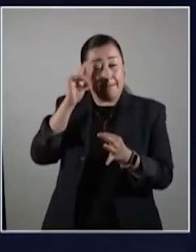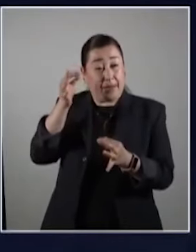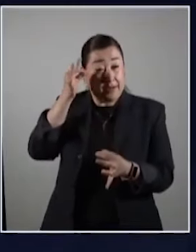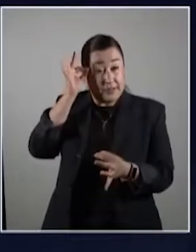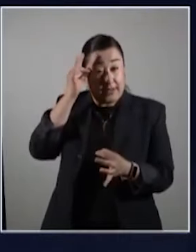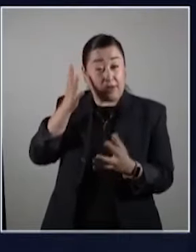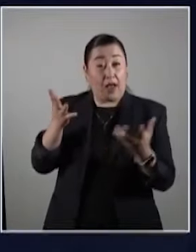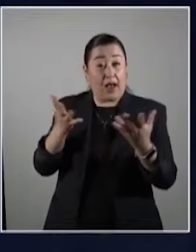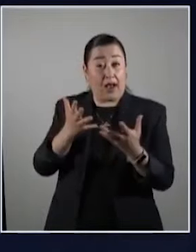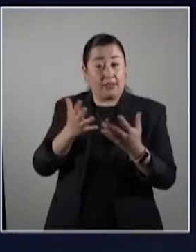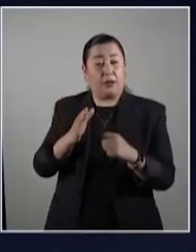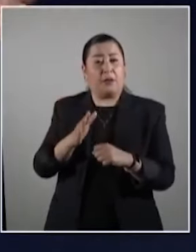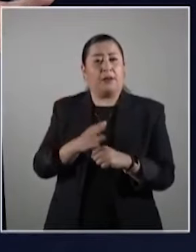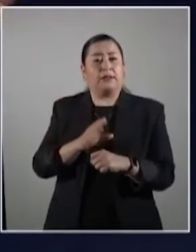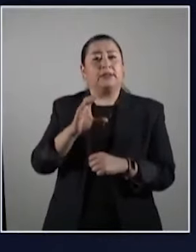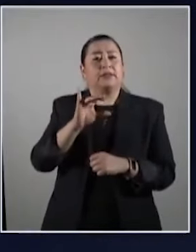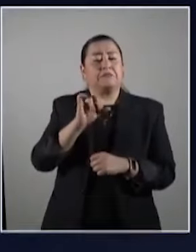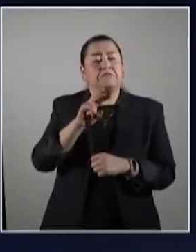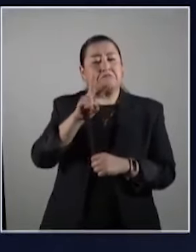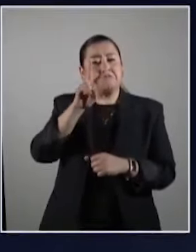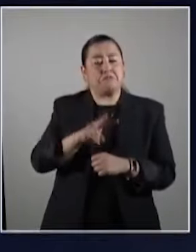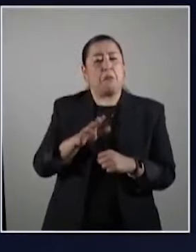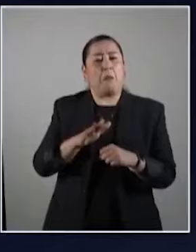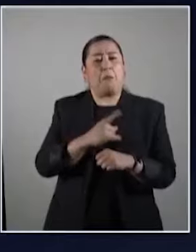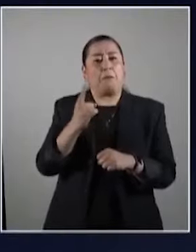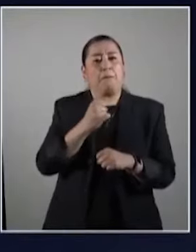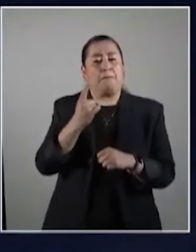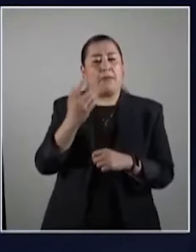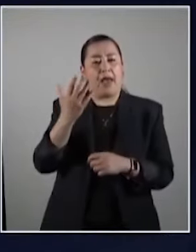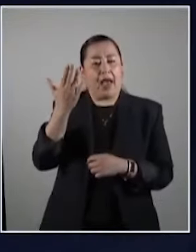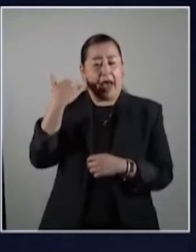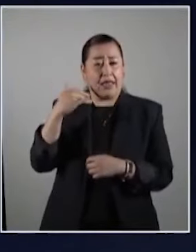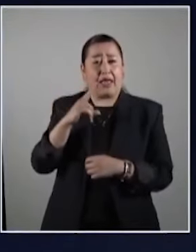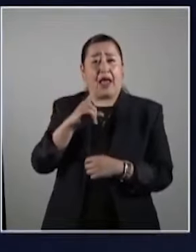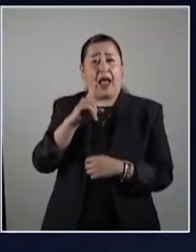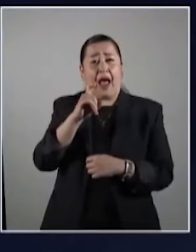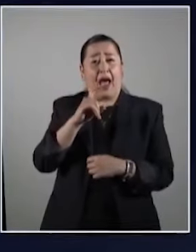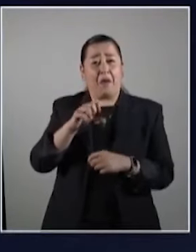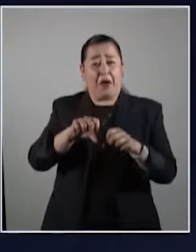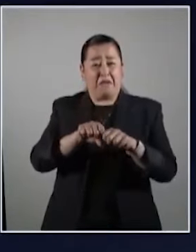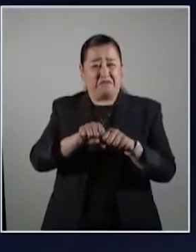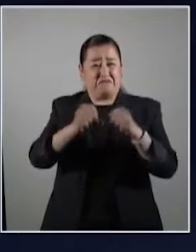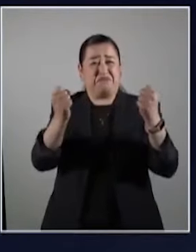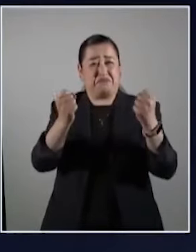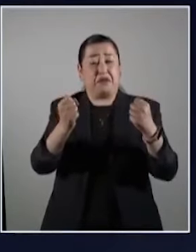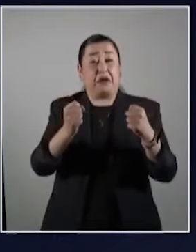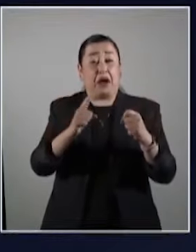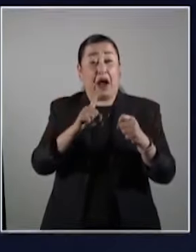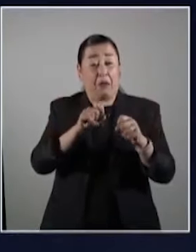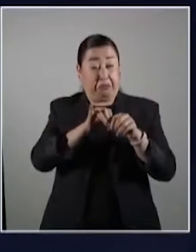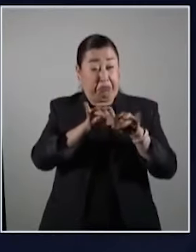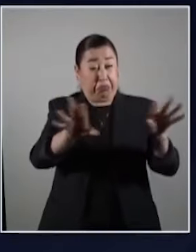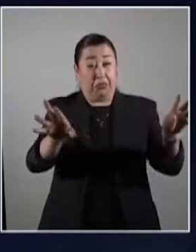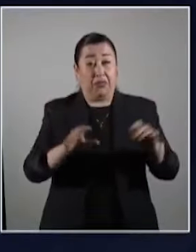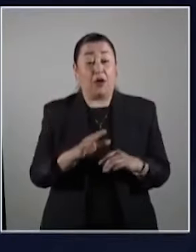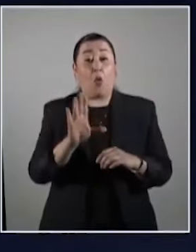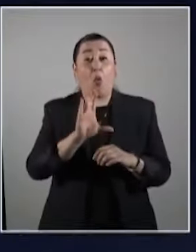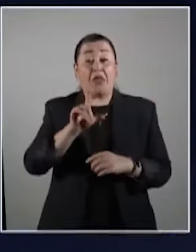él que le daban mantenimiento pues no es cierto porque por qué había más fugas de agua y más drenajes colapsados cuando ellos